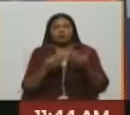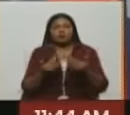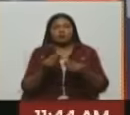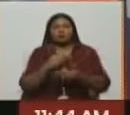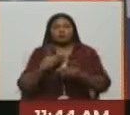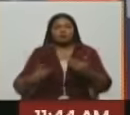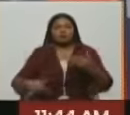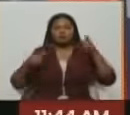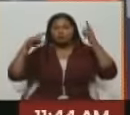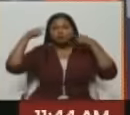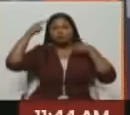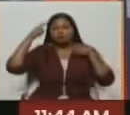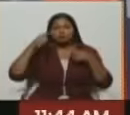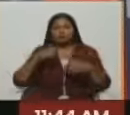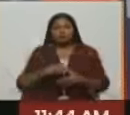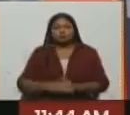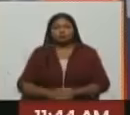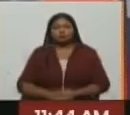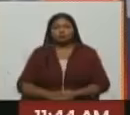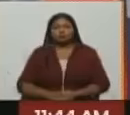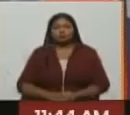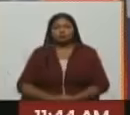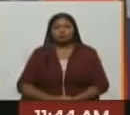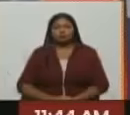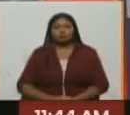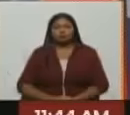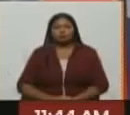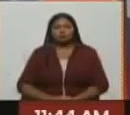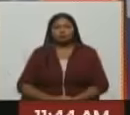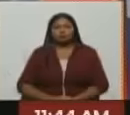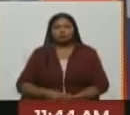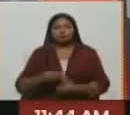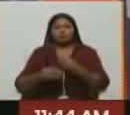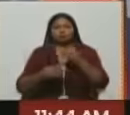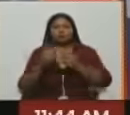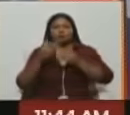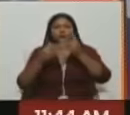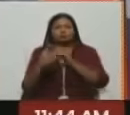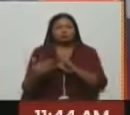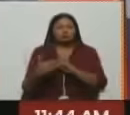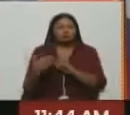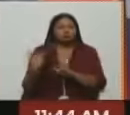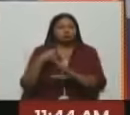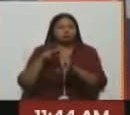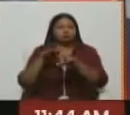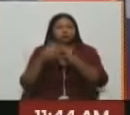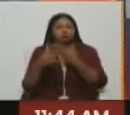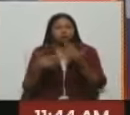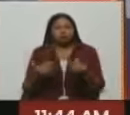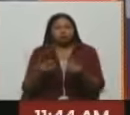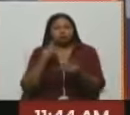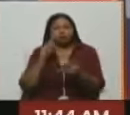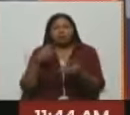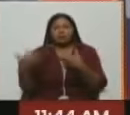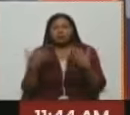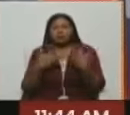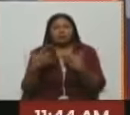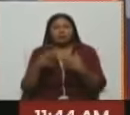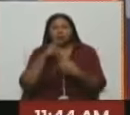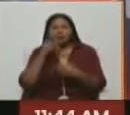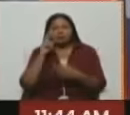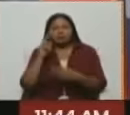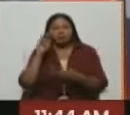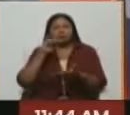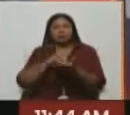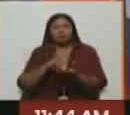Chávez, cómo se ha escalado de una manera bestial y brutal para, en medio de esa guerra híbrida que